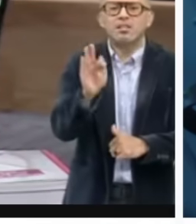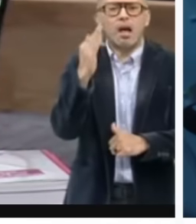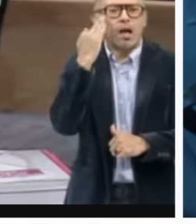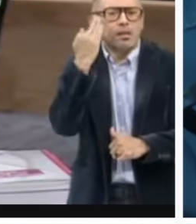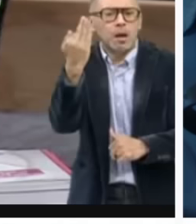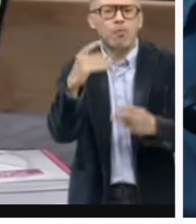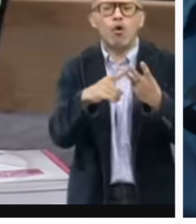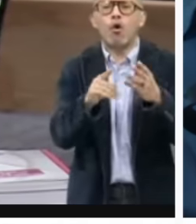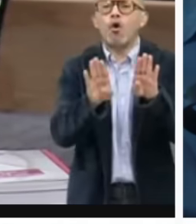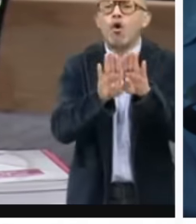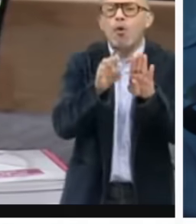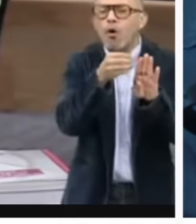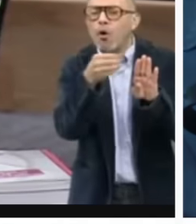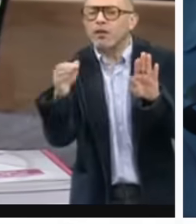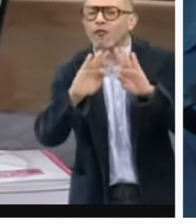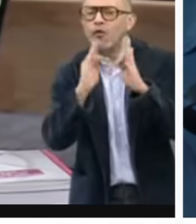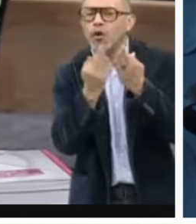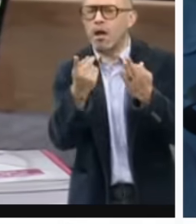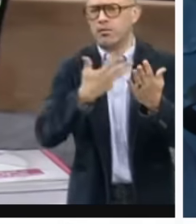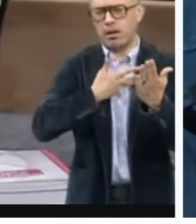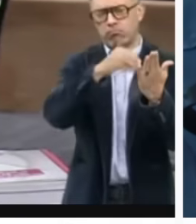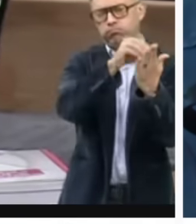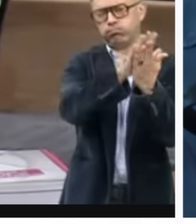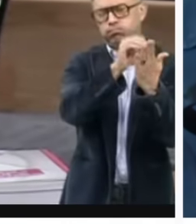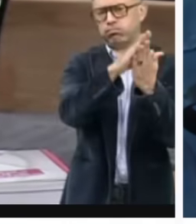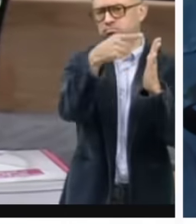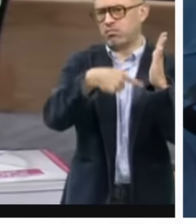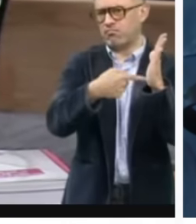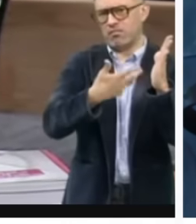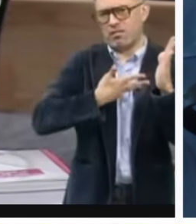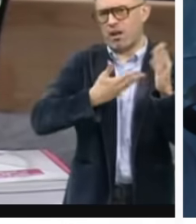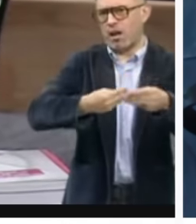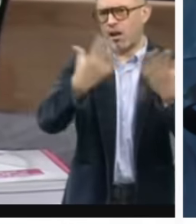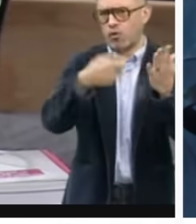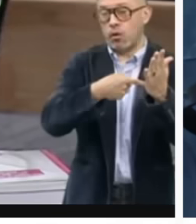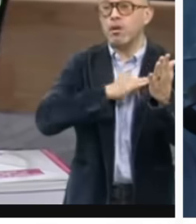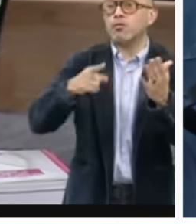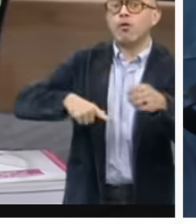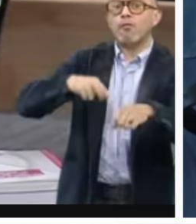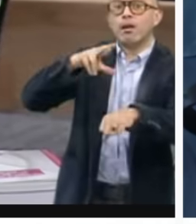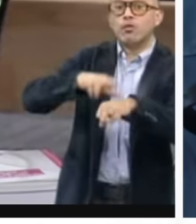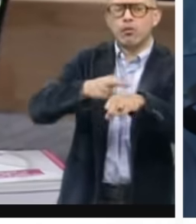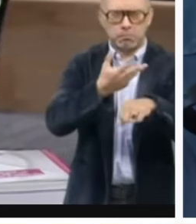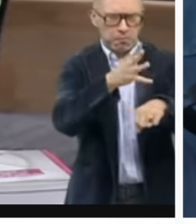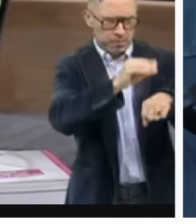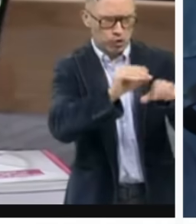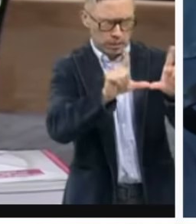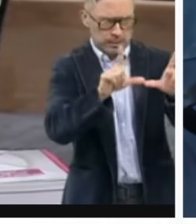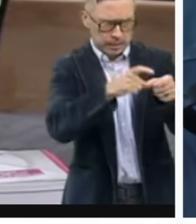las que un gobernador puede o no solicitar licencia a su cargo. Y lo que hoy está establecido muy